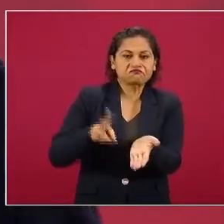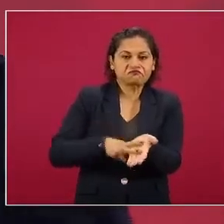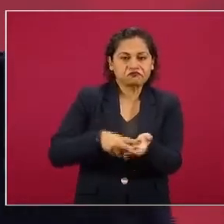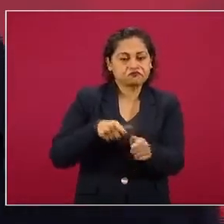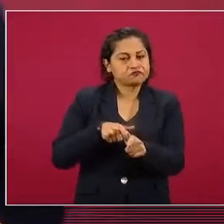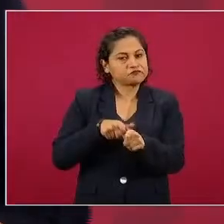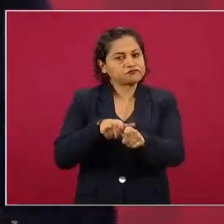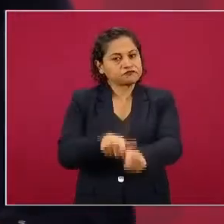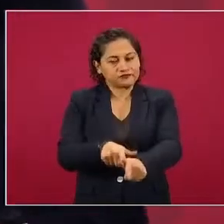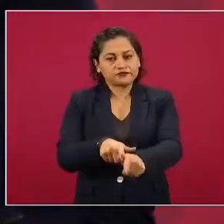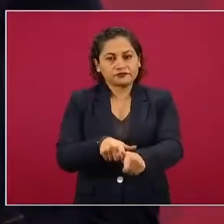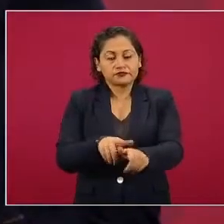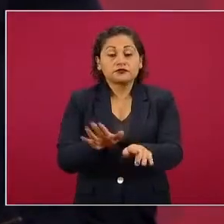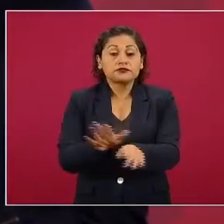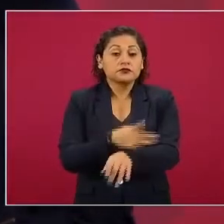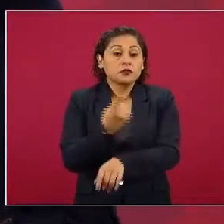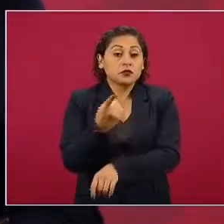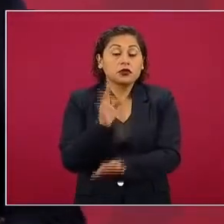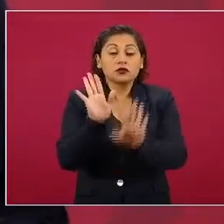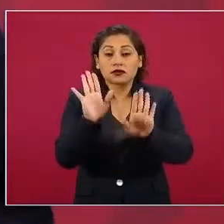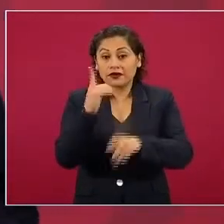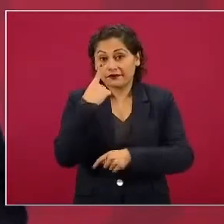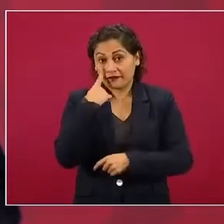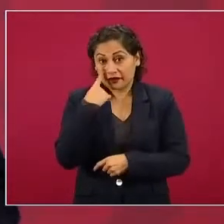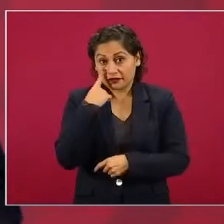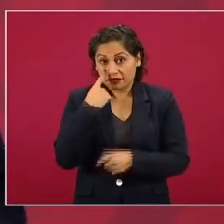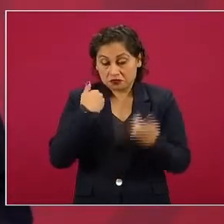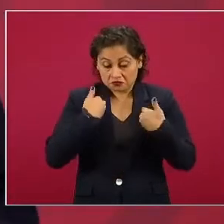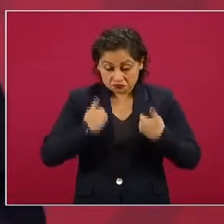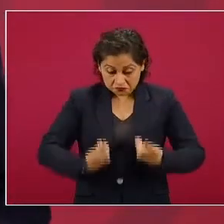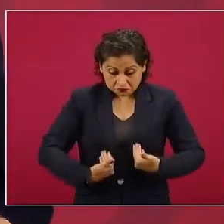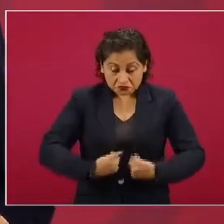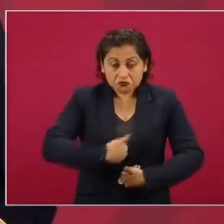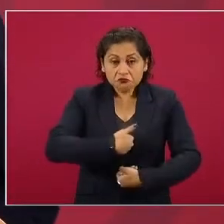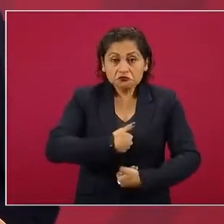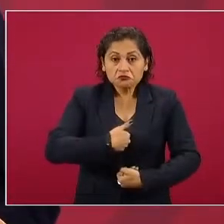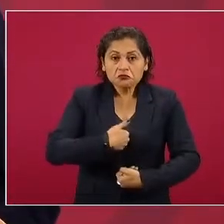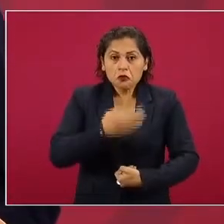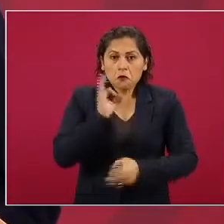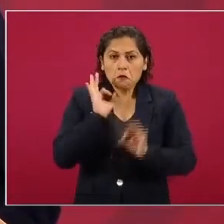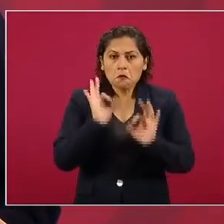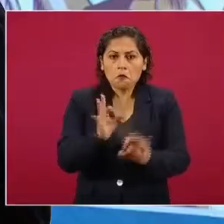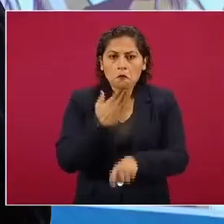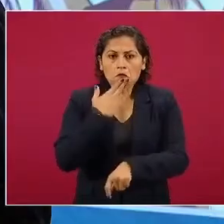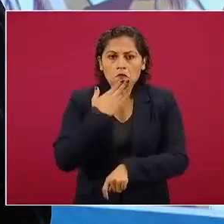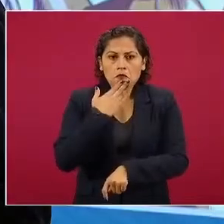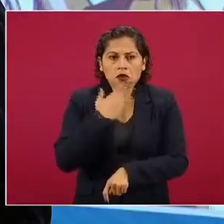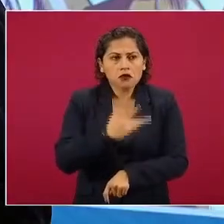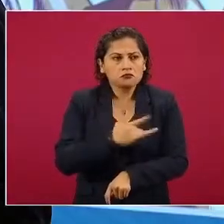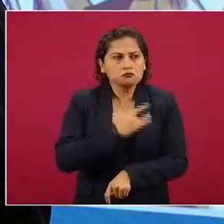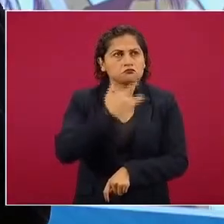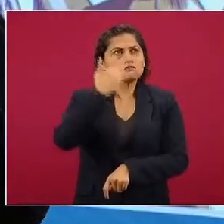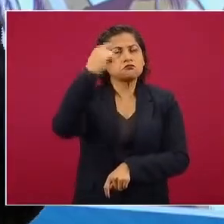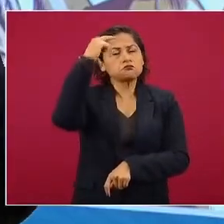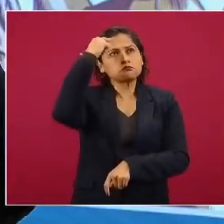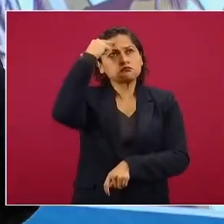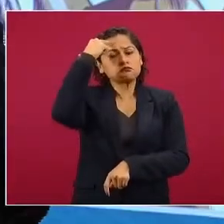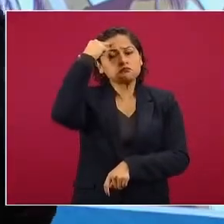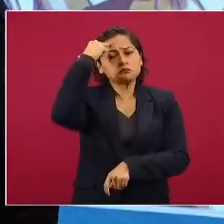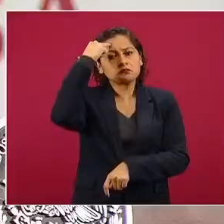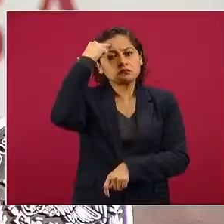Porque si uno está bien con su conciencia, puede